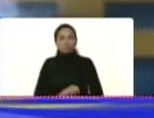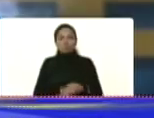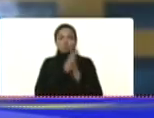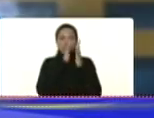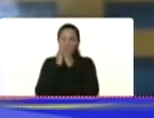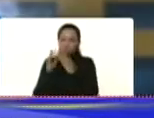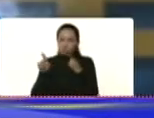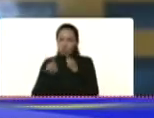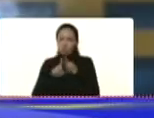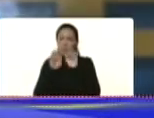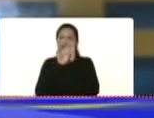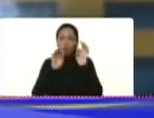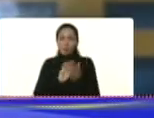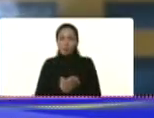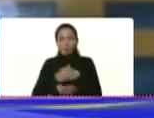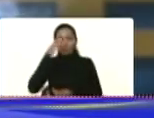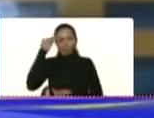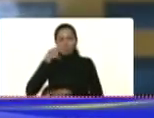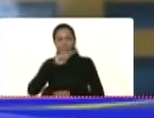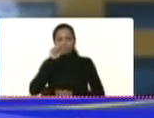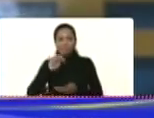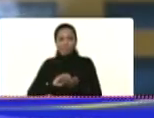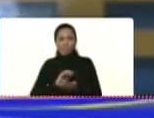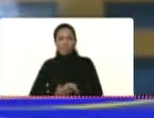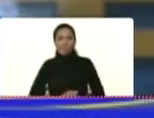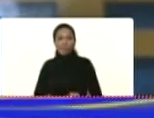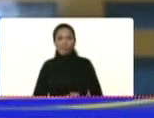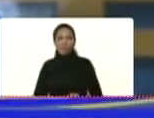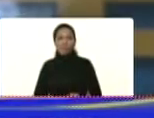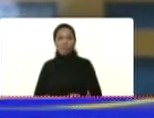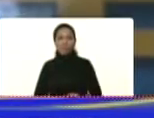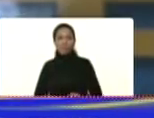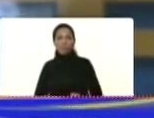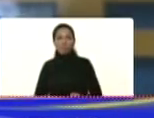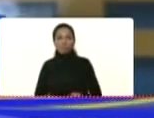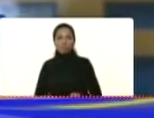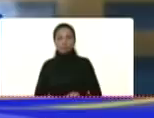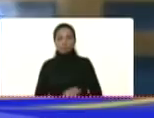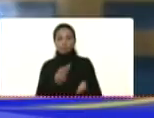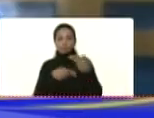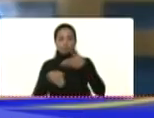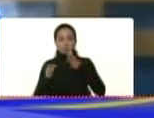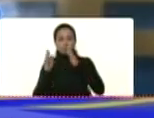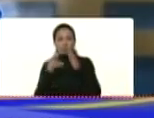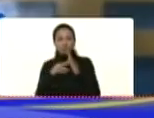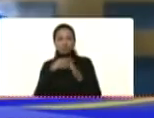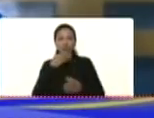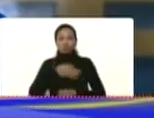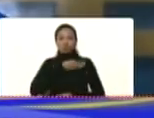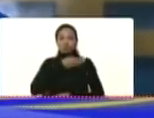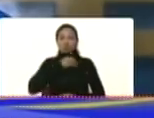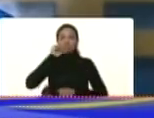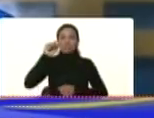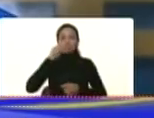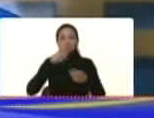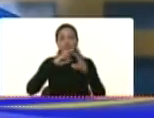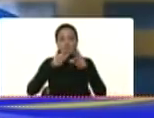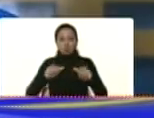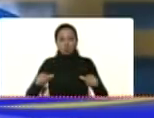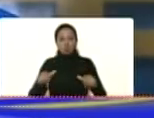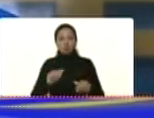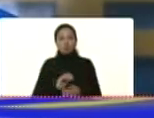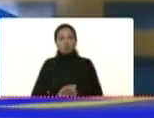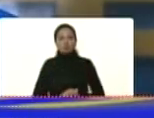organizar la Milicia Nacional para construir el socialismo territorial,